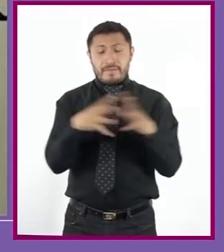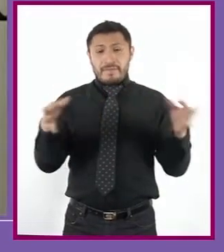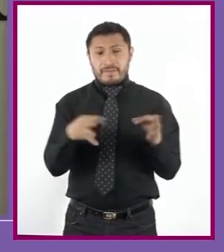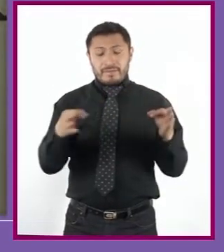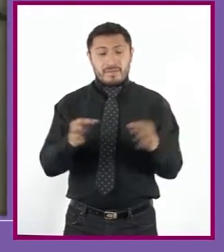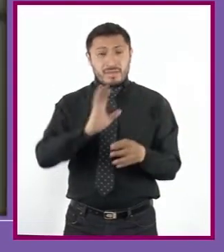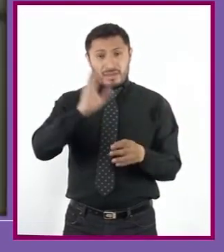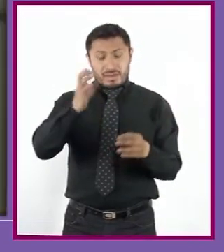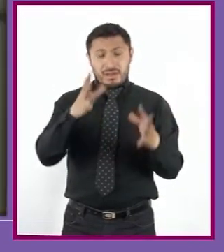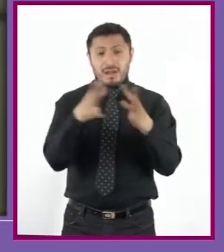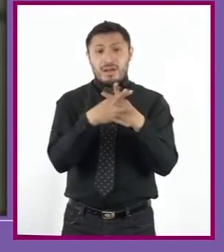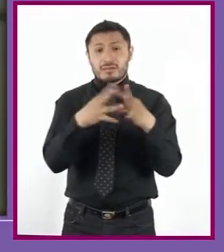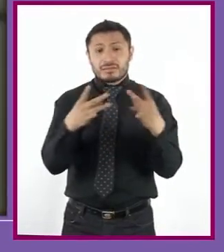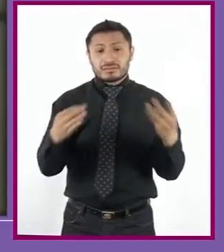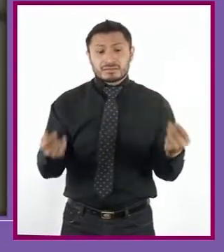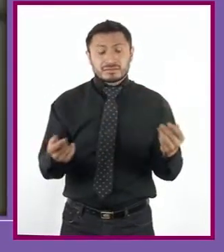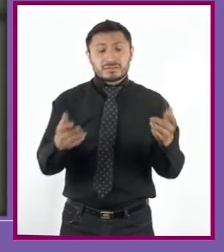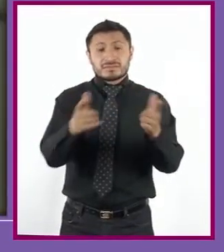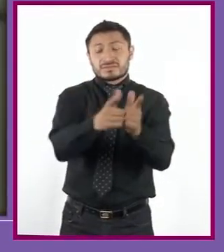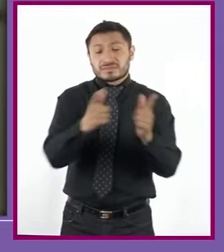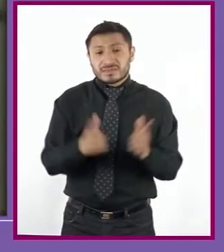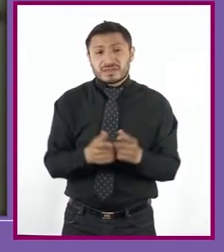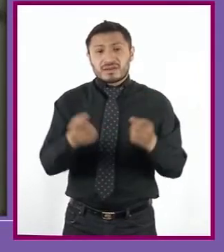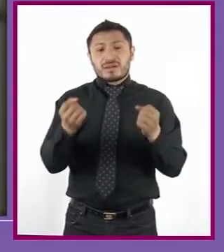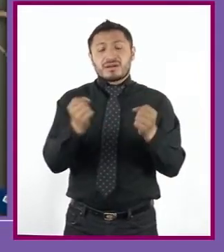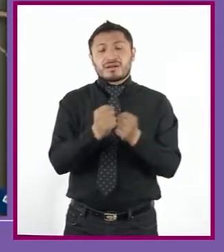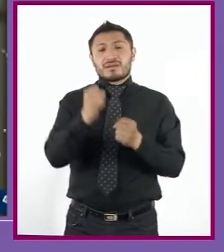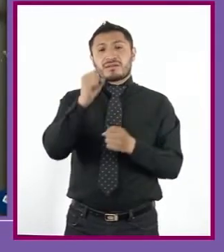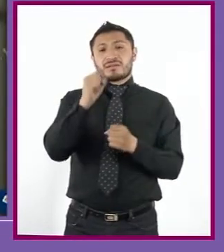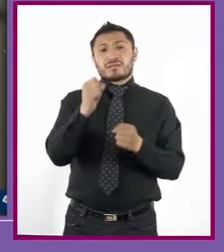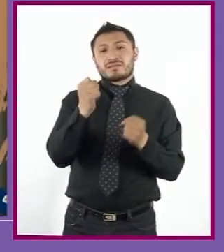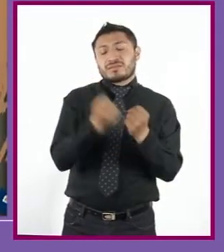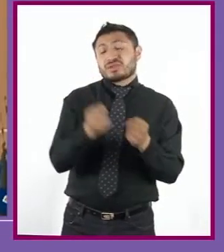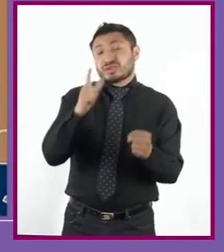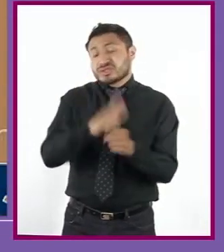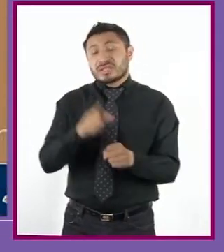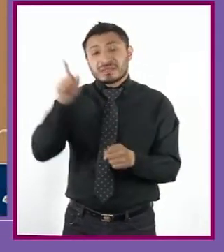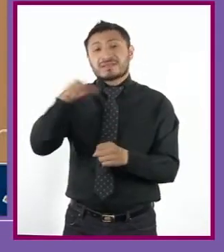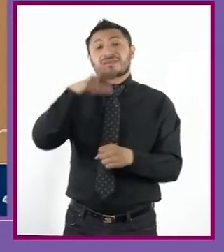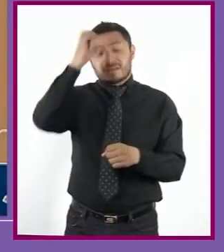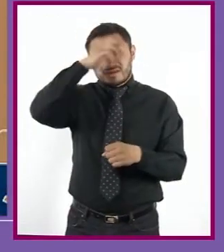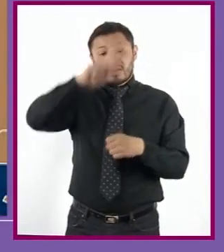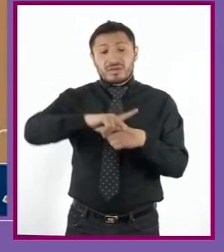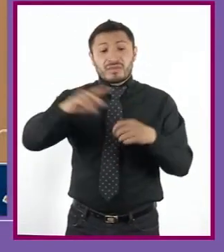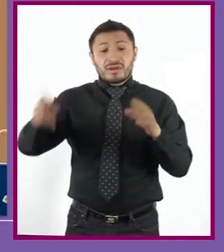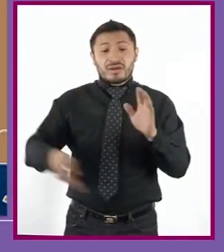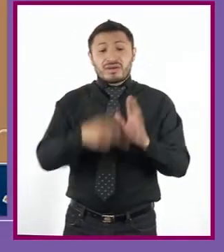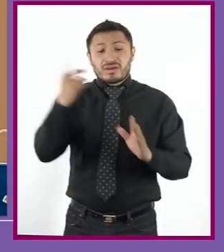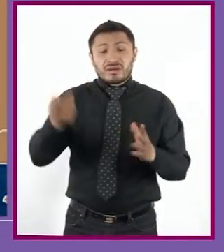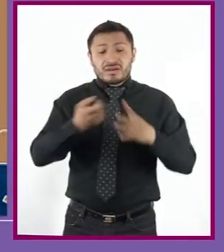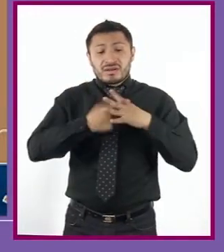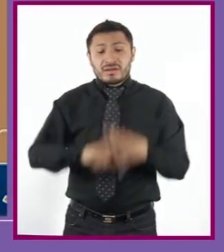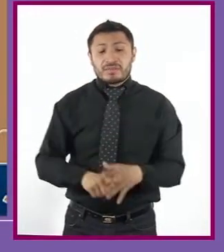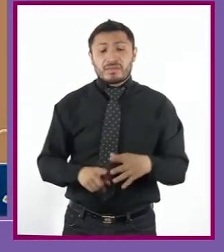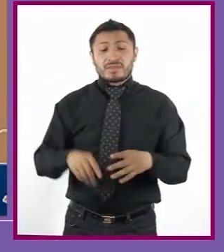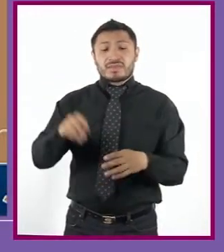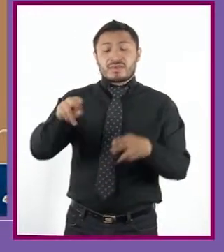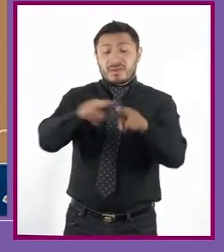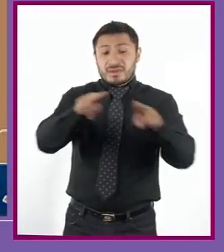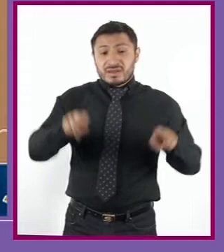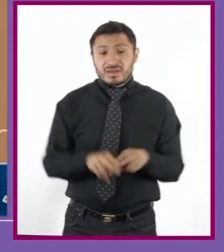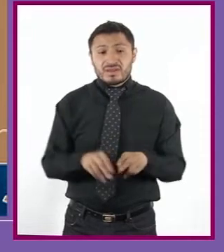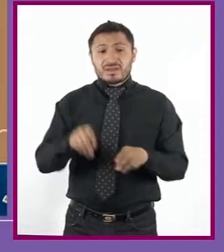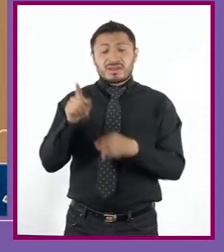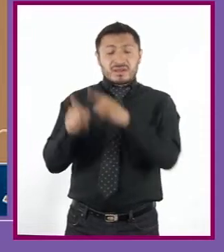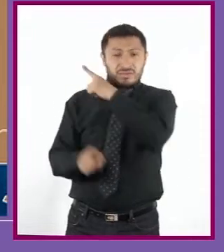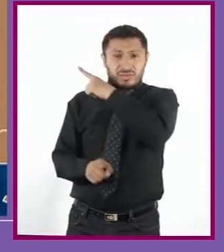tras la desintegración del bloque socialista en Europa, resurgió el nacionalismo en la región de los Balcanes,